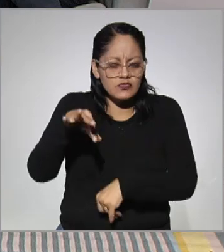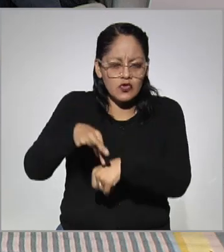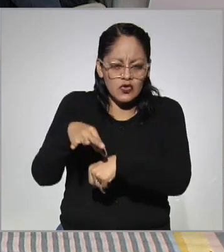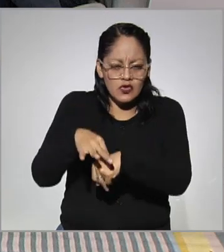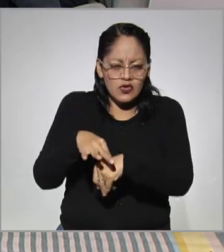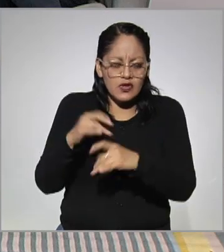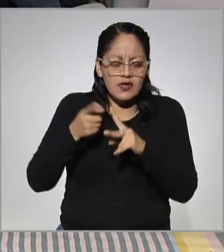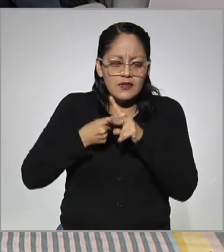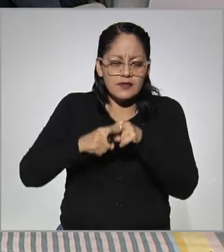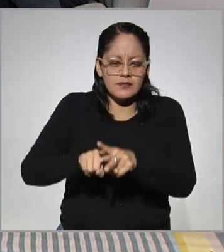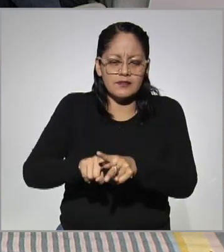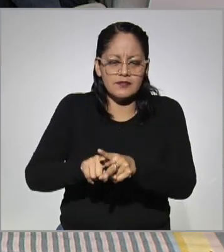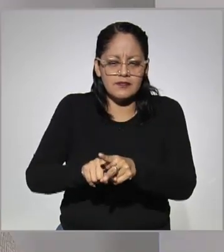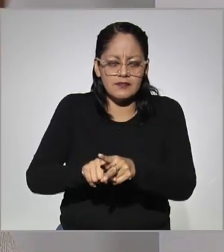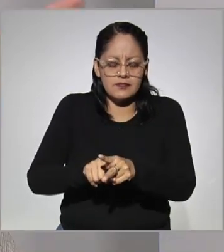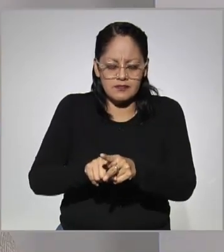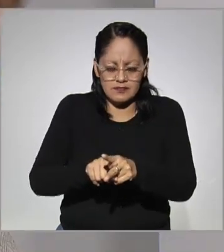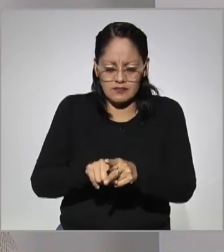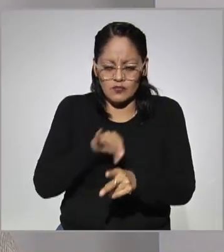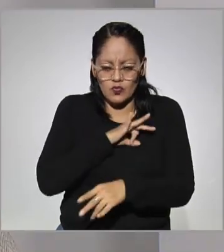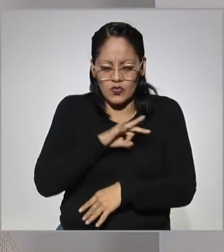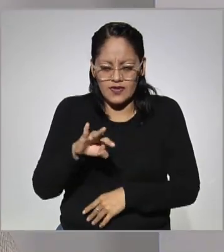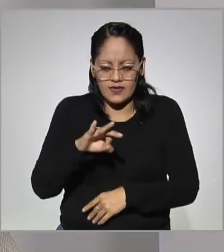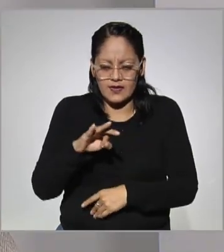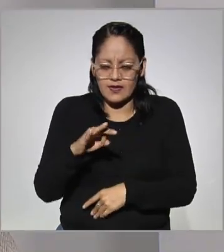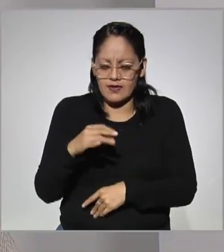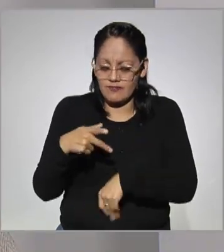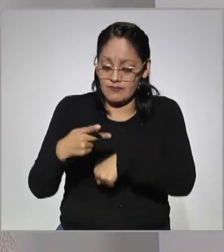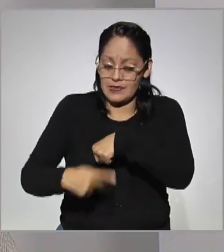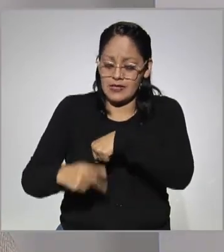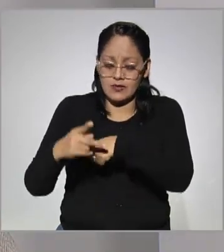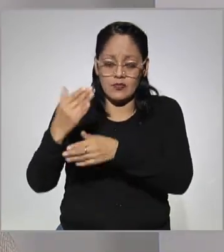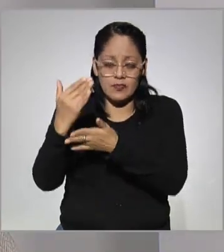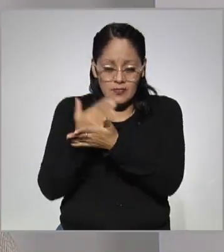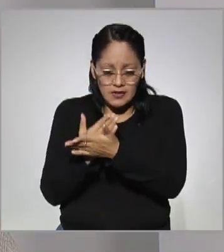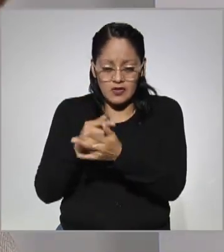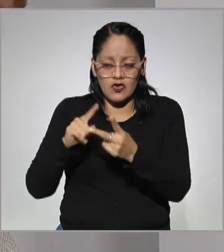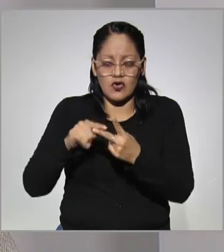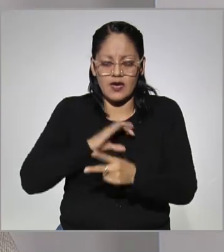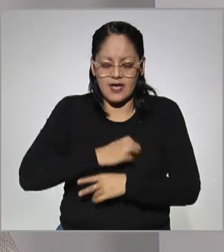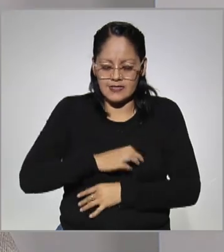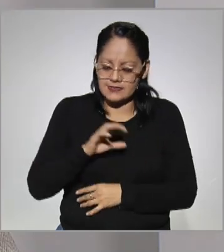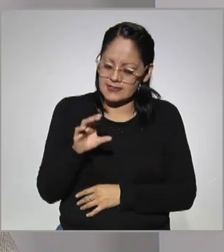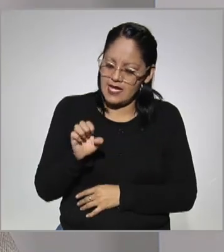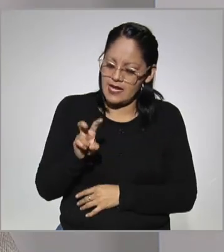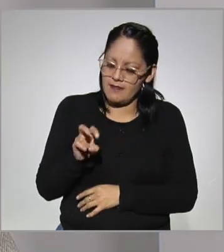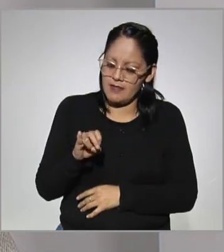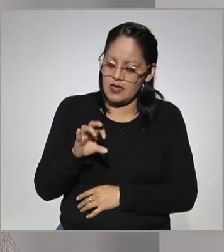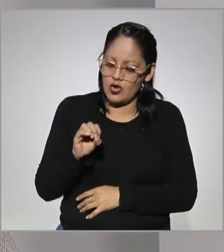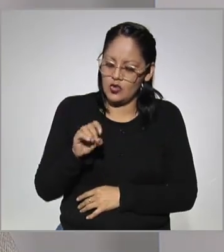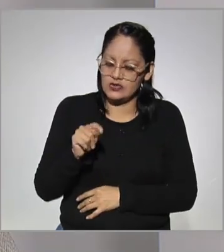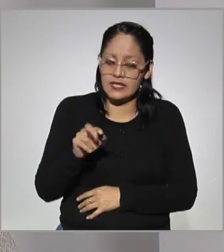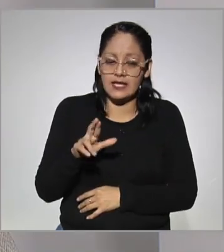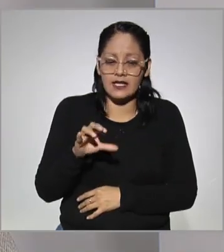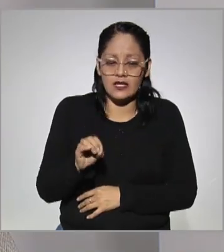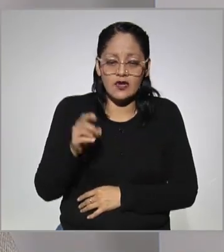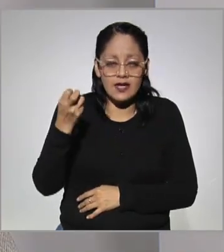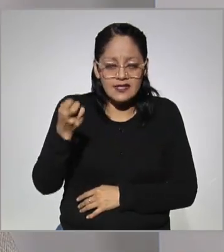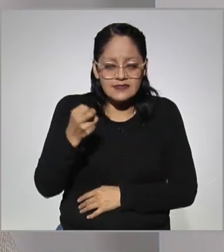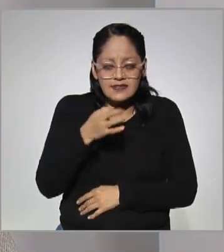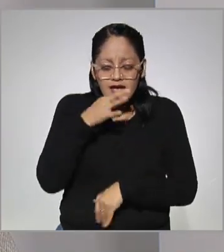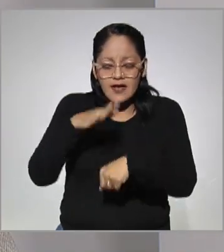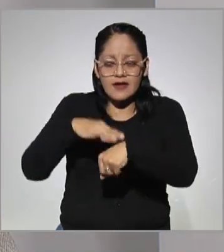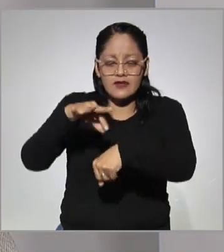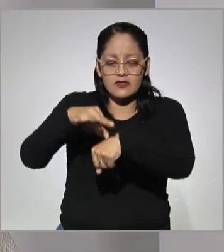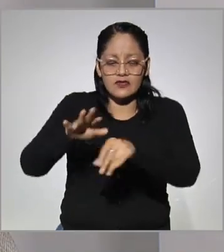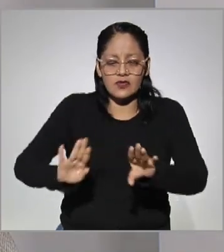lo de el poder disminuir este riesgo o el cáncer cervicuterino es también la educación a los médicos, ¿no? El